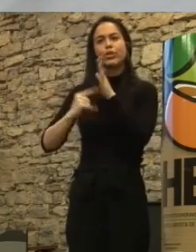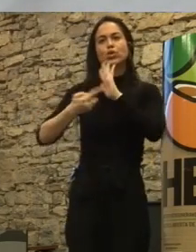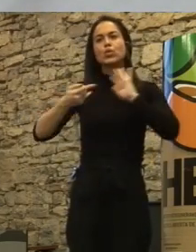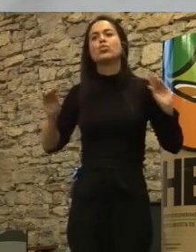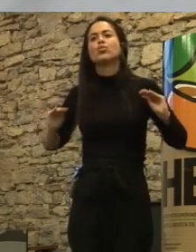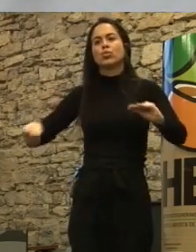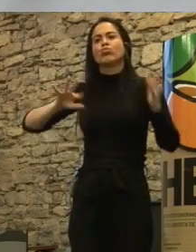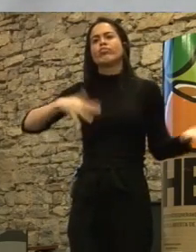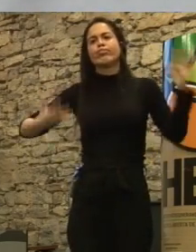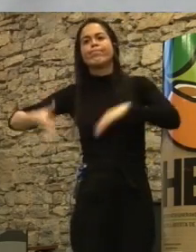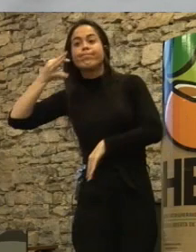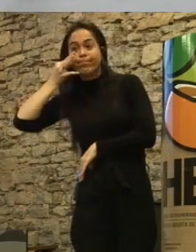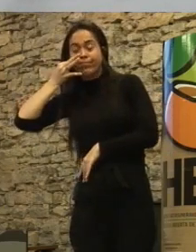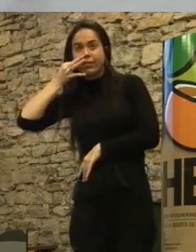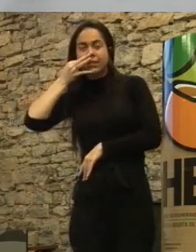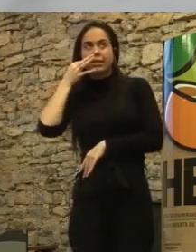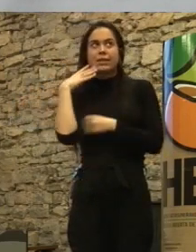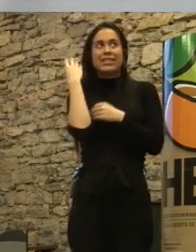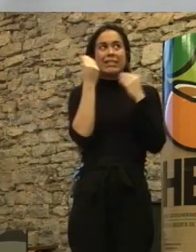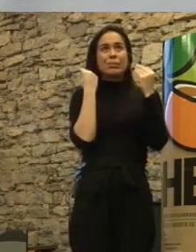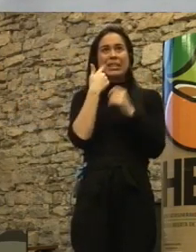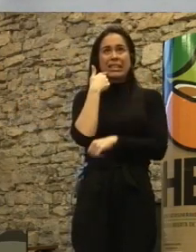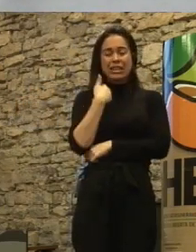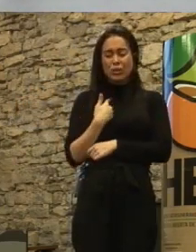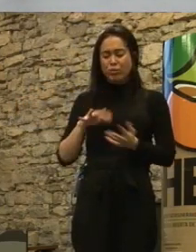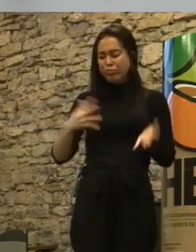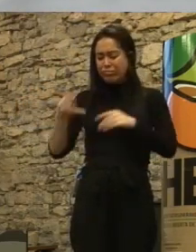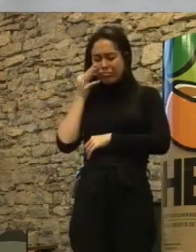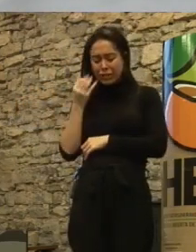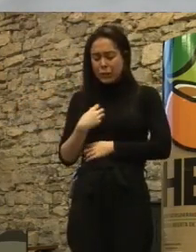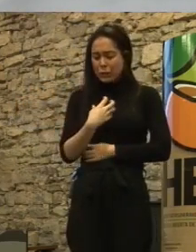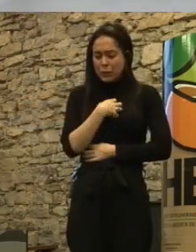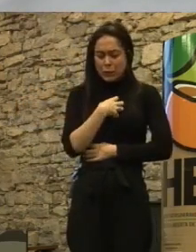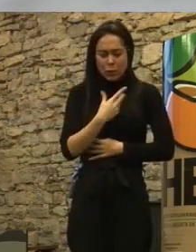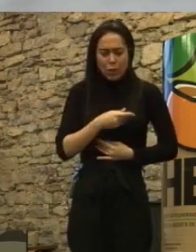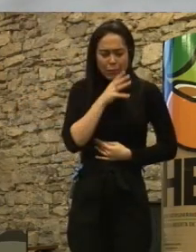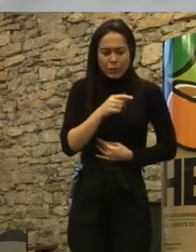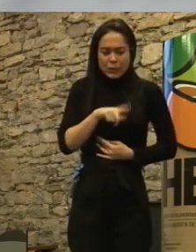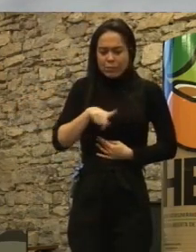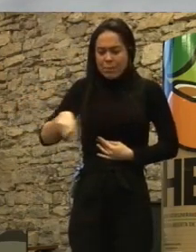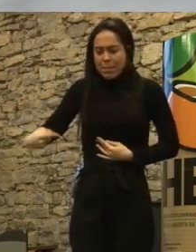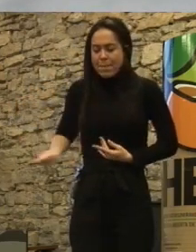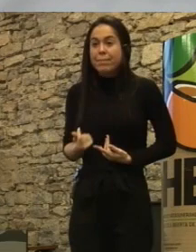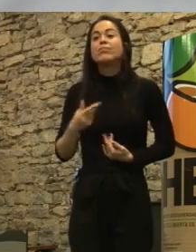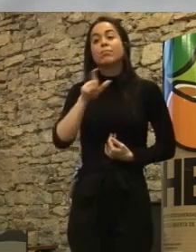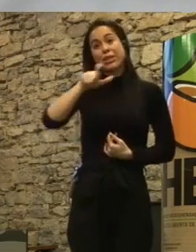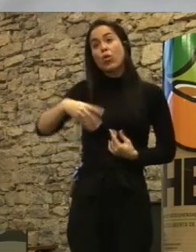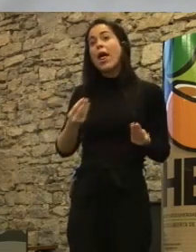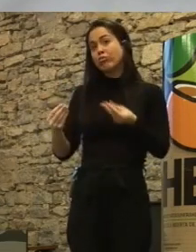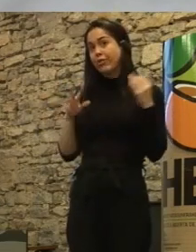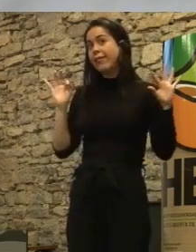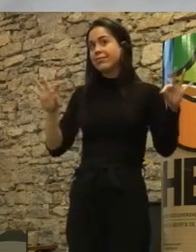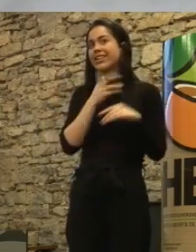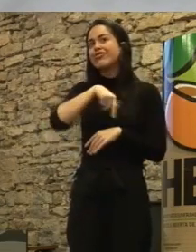modelo sin tener que pensar cómo voy a llegar a final de mes, que muchísima gente ha pasado por eso. Nosotros